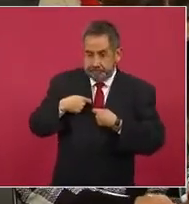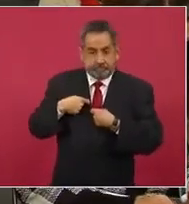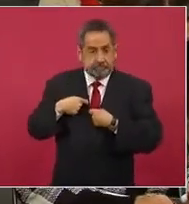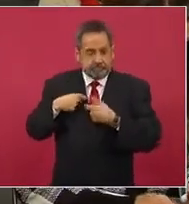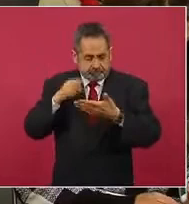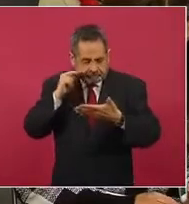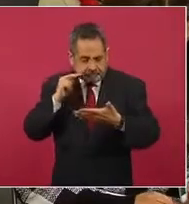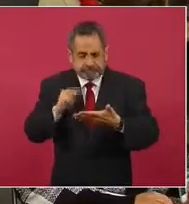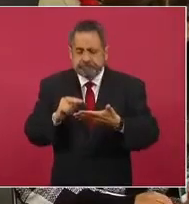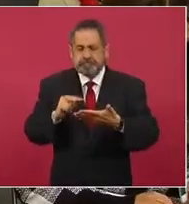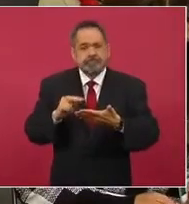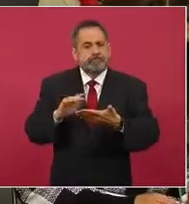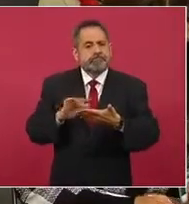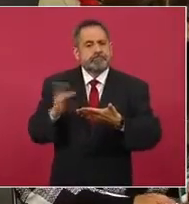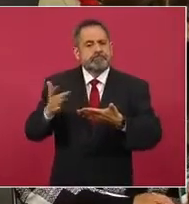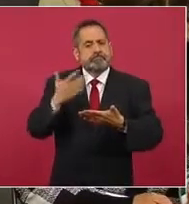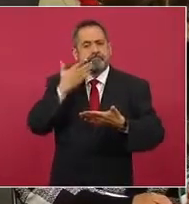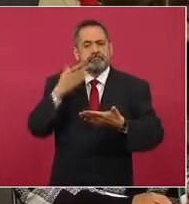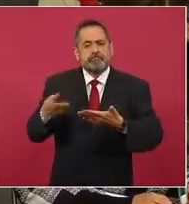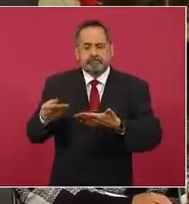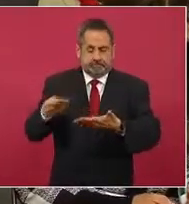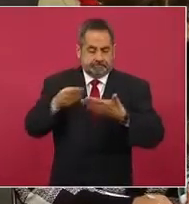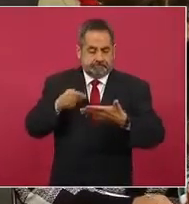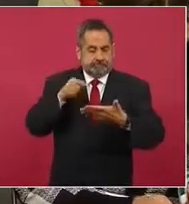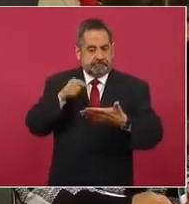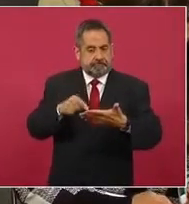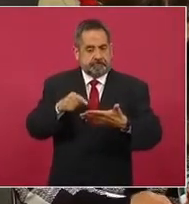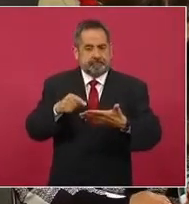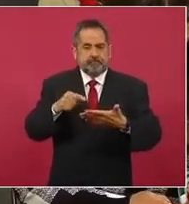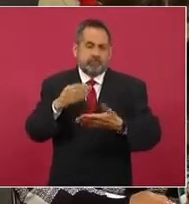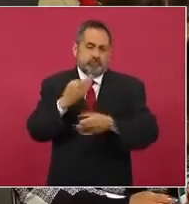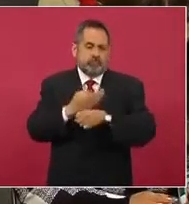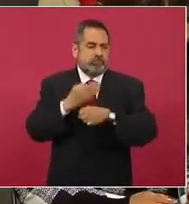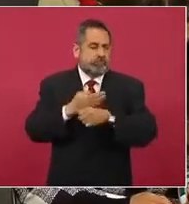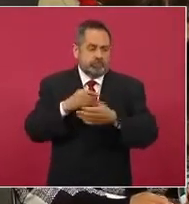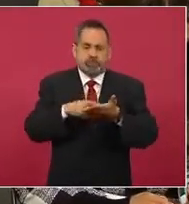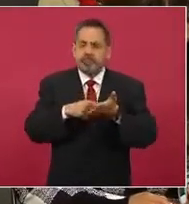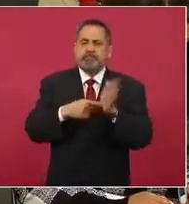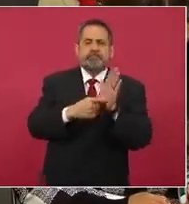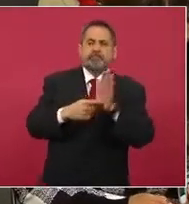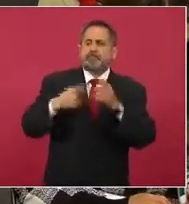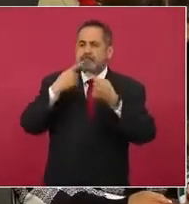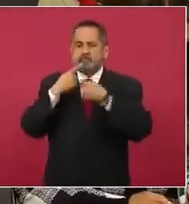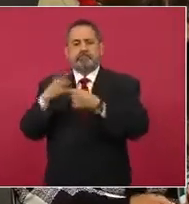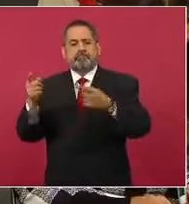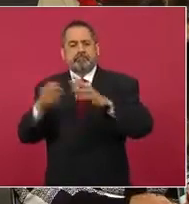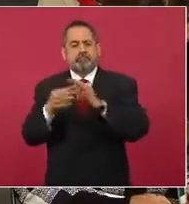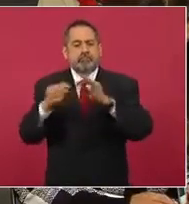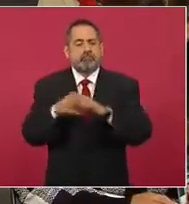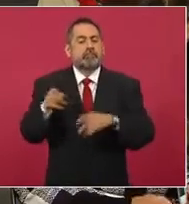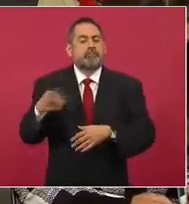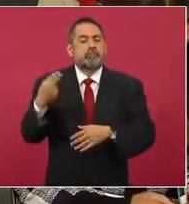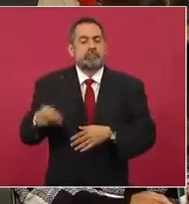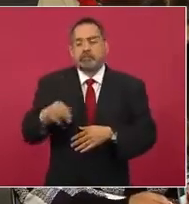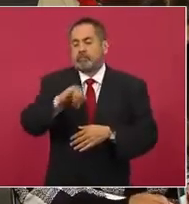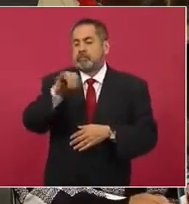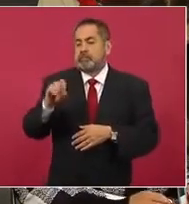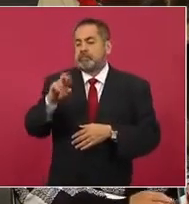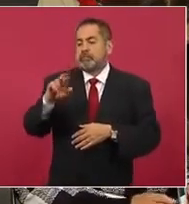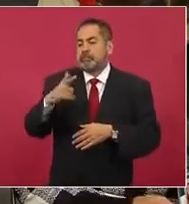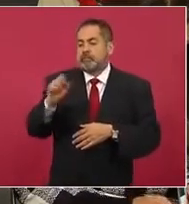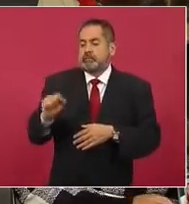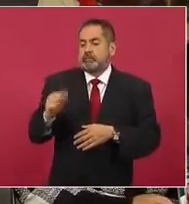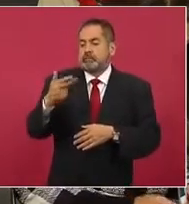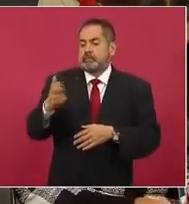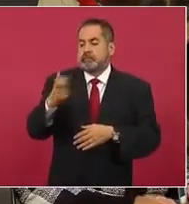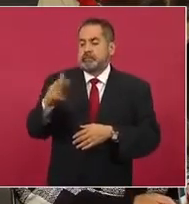lo cual pues yo le agradezco mucho porque, como dice usted, pues la denuncia es lo importante. Él se llama Jorge Herreros